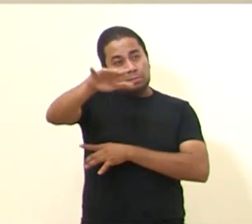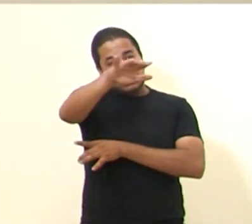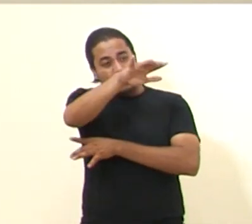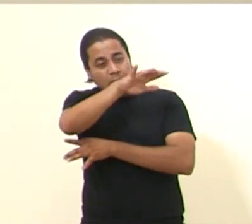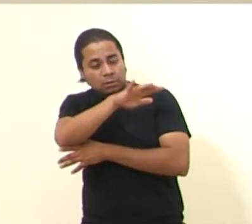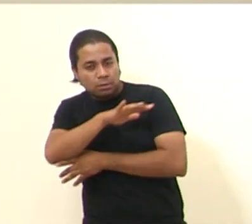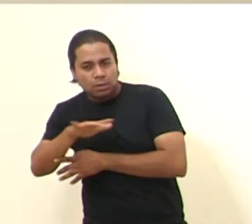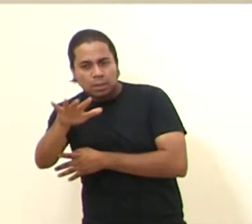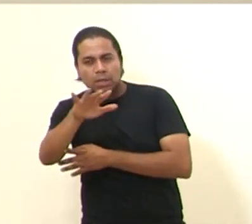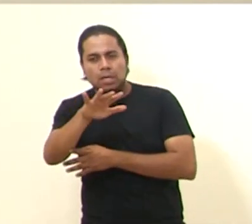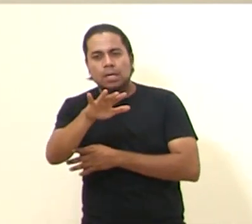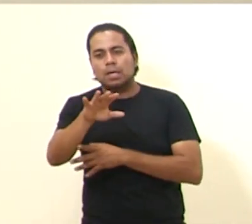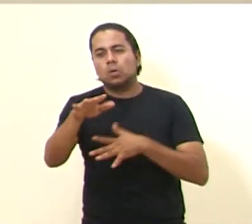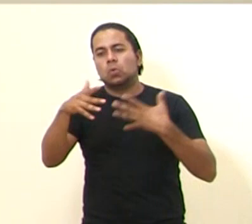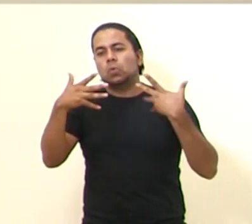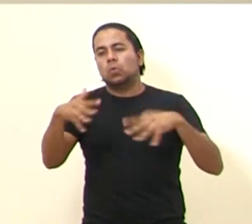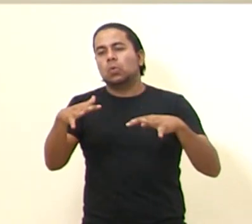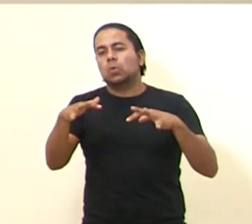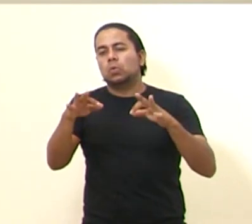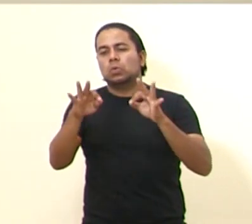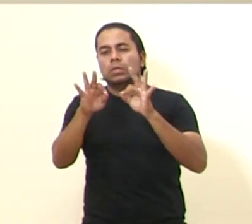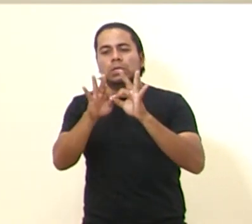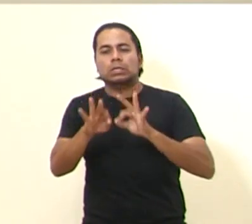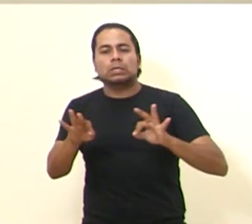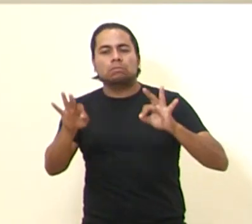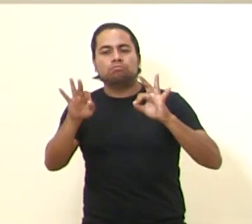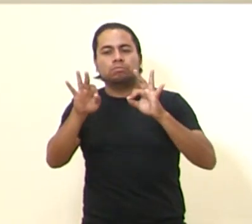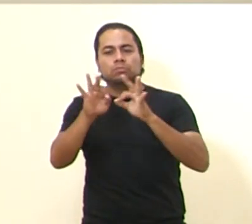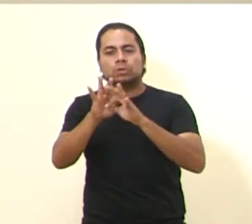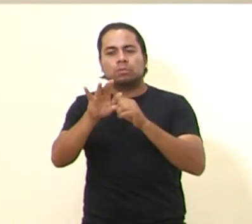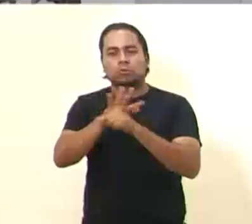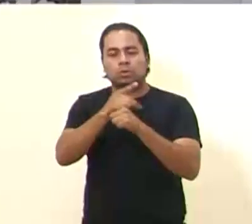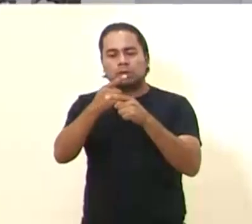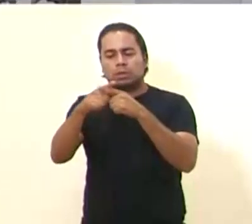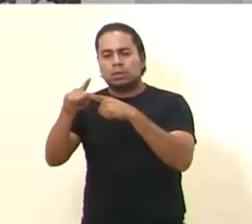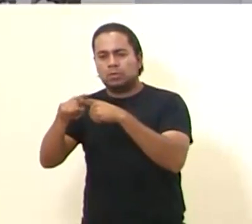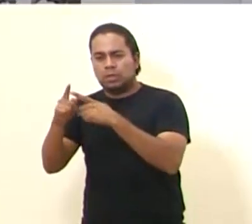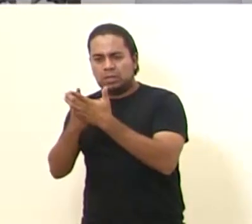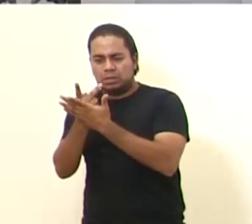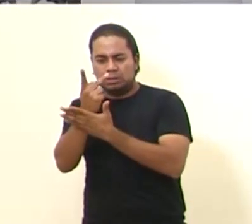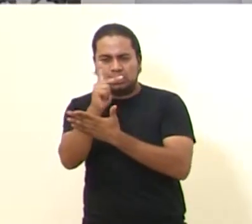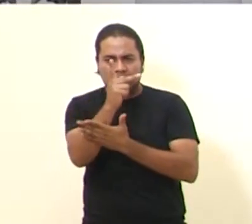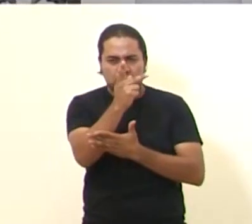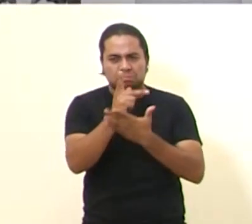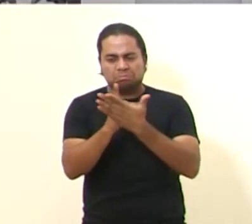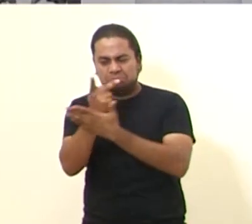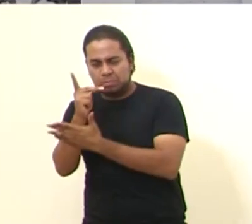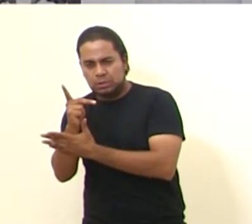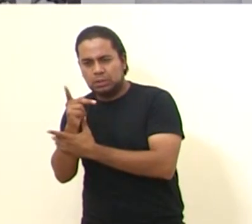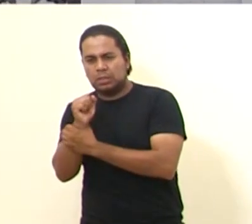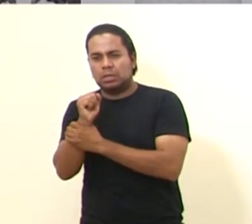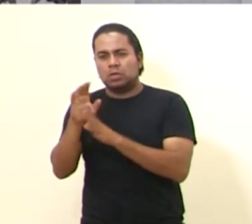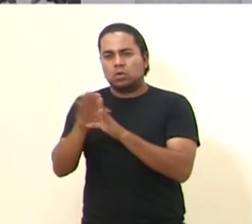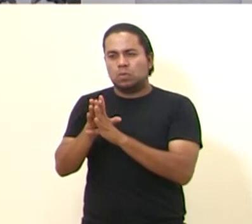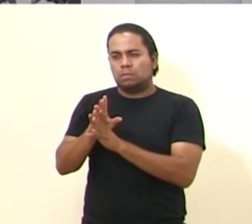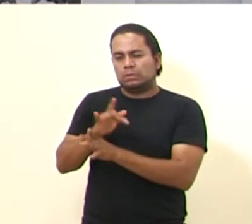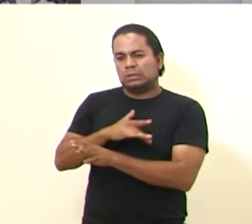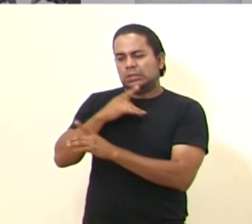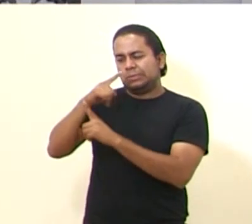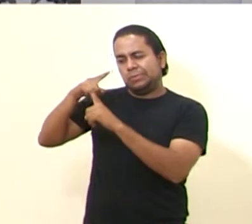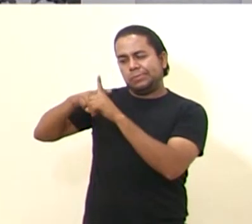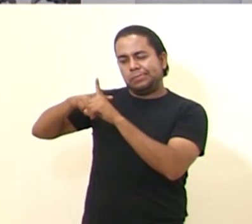es muy importante por su diversidad de plantas, su benigno clima, o sea, su buen